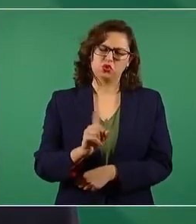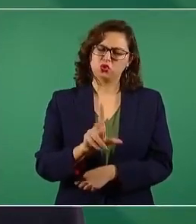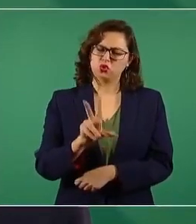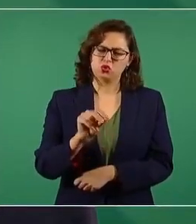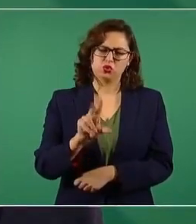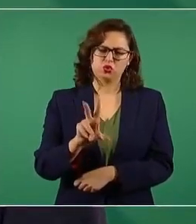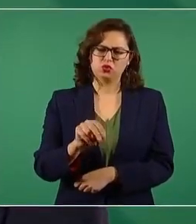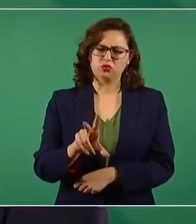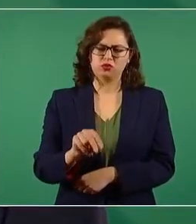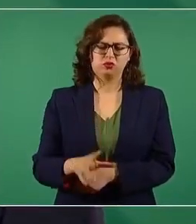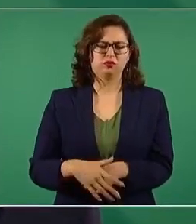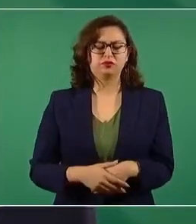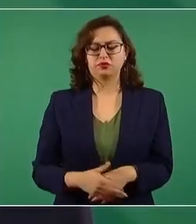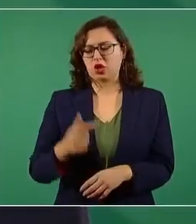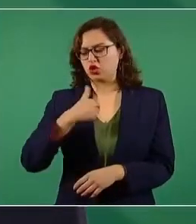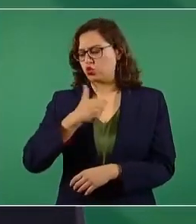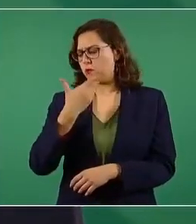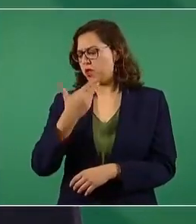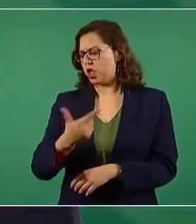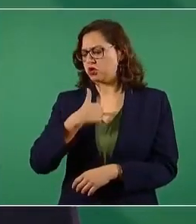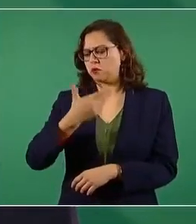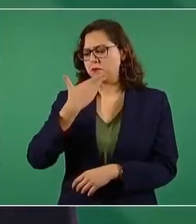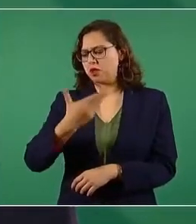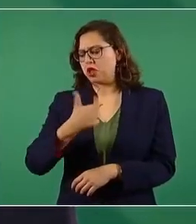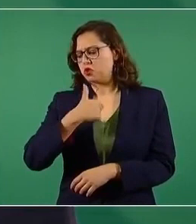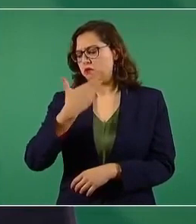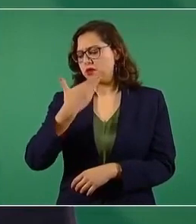no caer en la autocomplacencia,